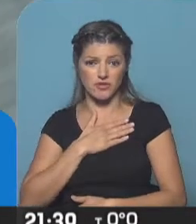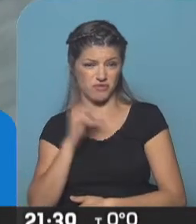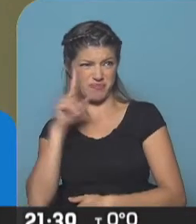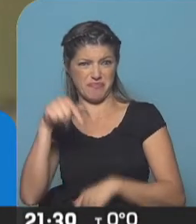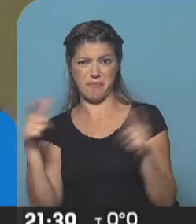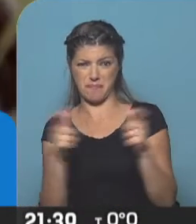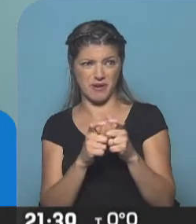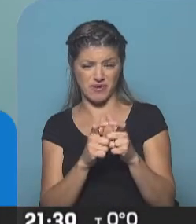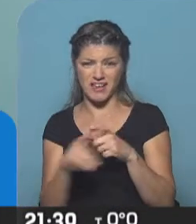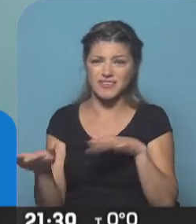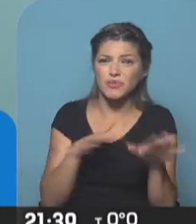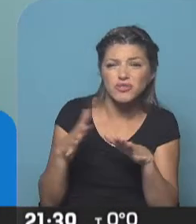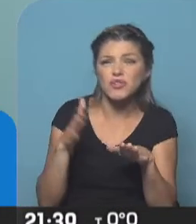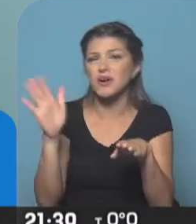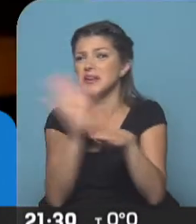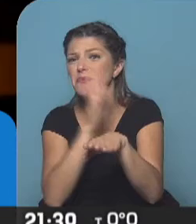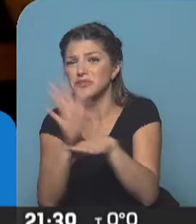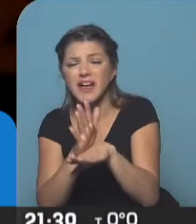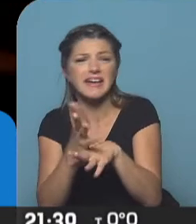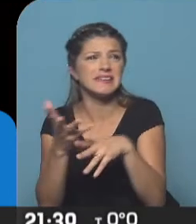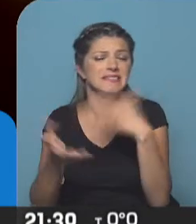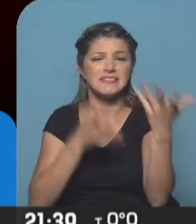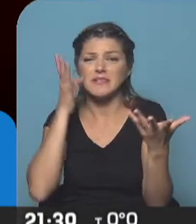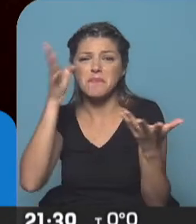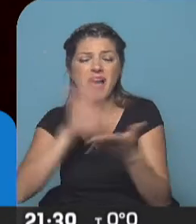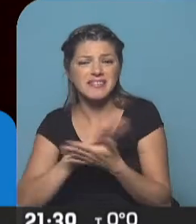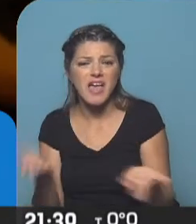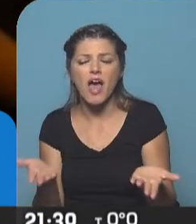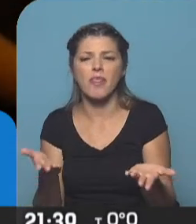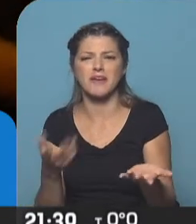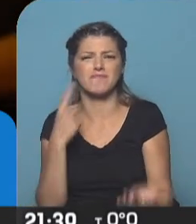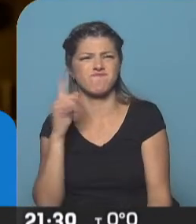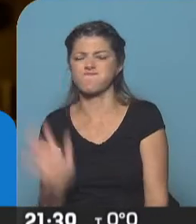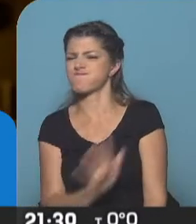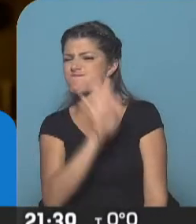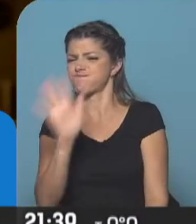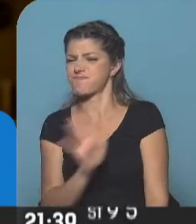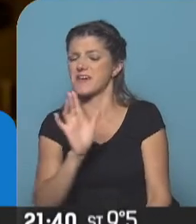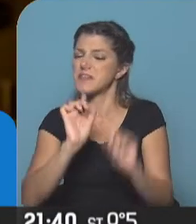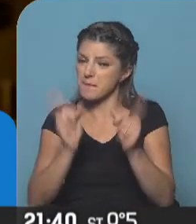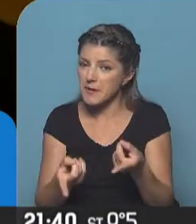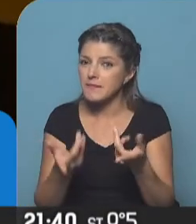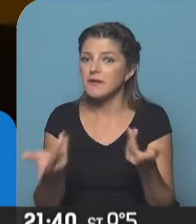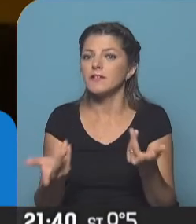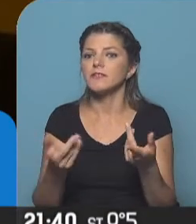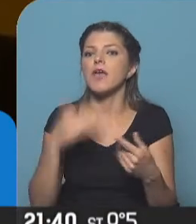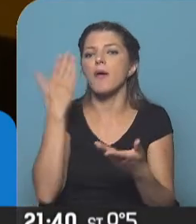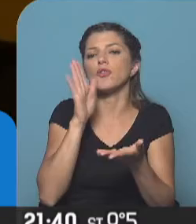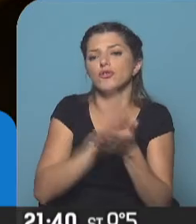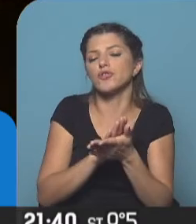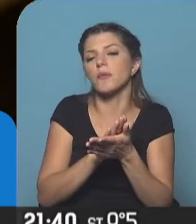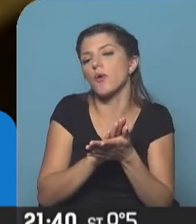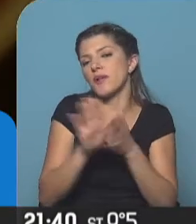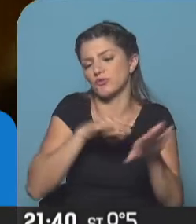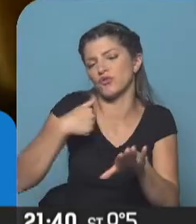Voluntario. Situaciones y personajes llevados a puntos extremos, no creíbles, y al mismo tiempo transitando por la denuncia social, pero solo como